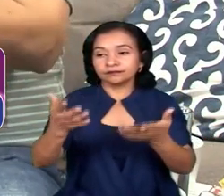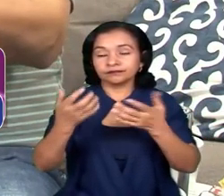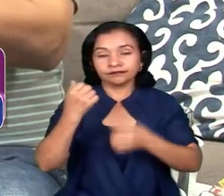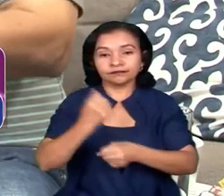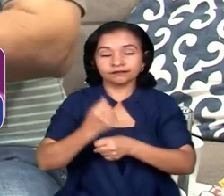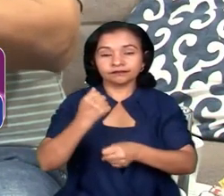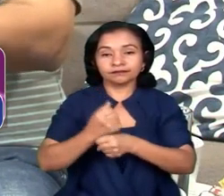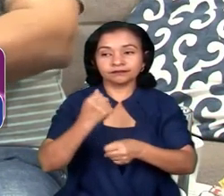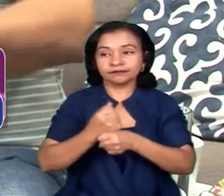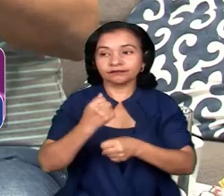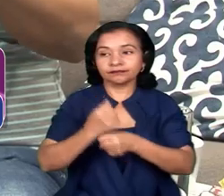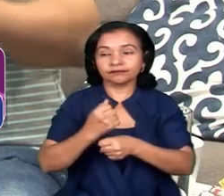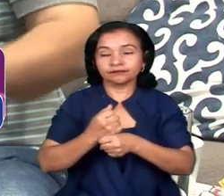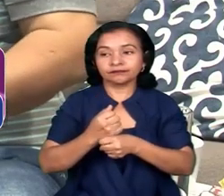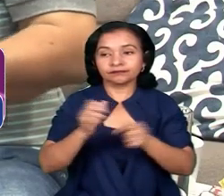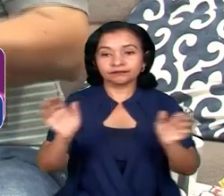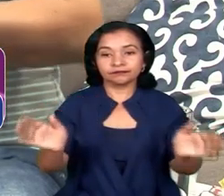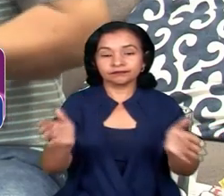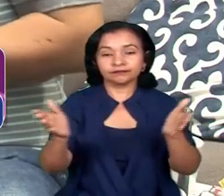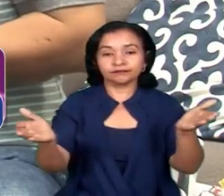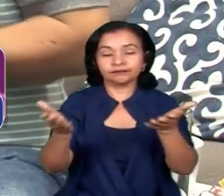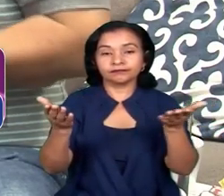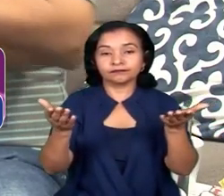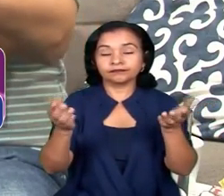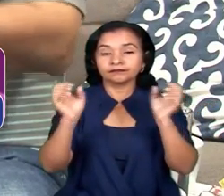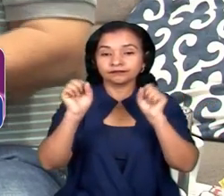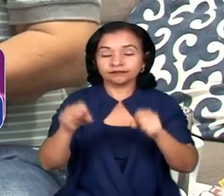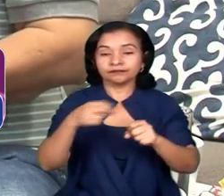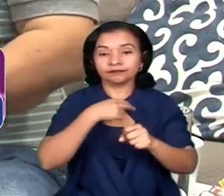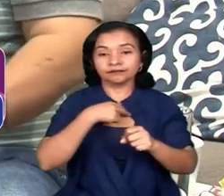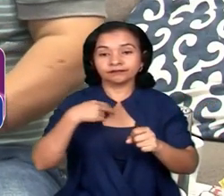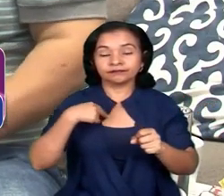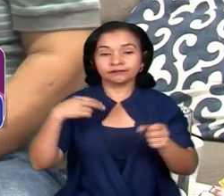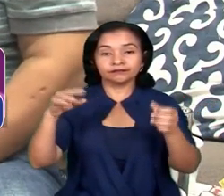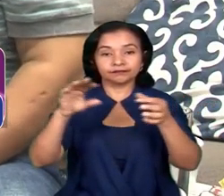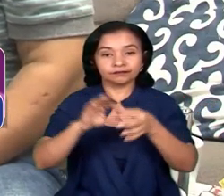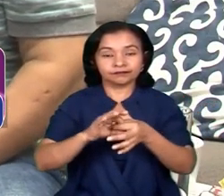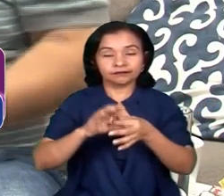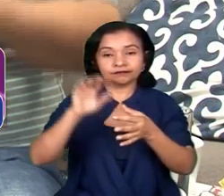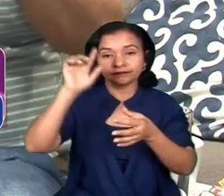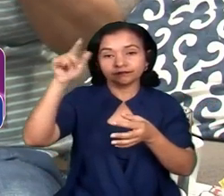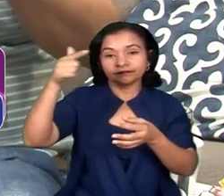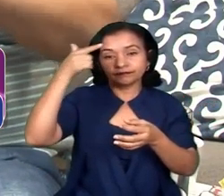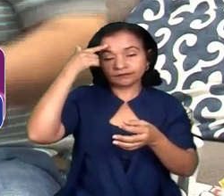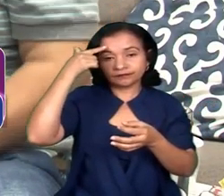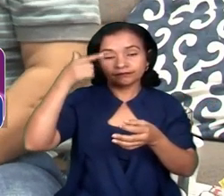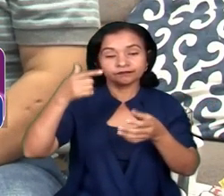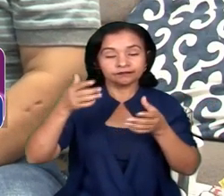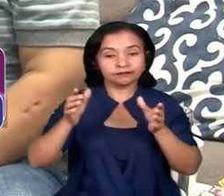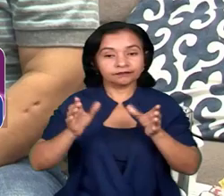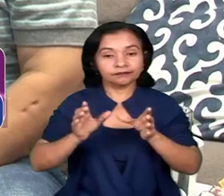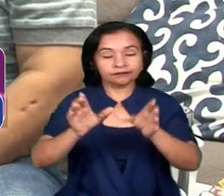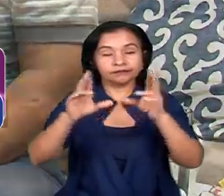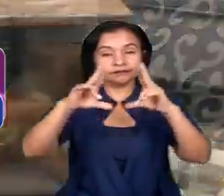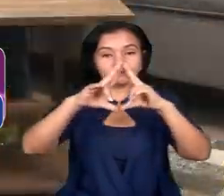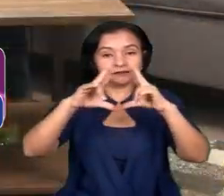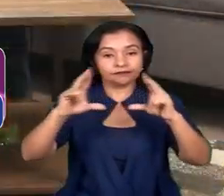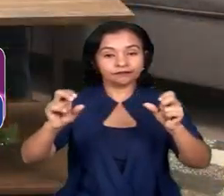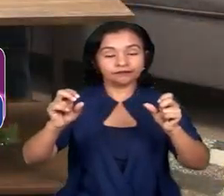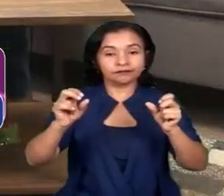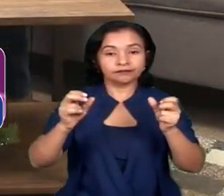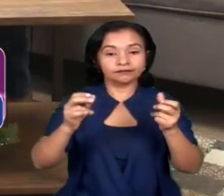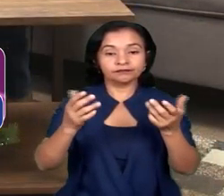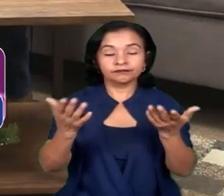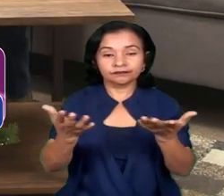¿Qué es lo que queremos? Eso, dinamizar. Él va a lograr junto con nosotros, el gobierno, sacar adelante este país. Y eso es lo que